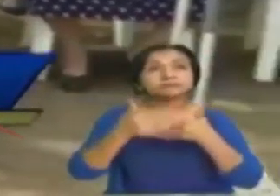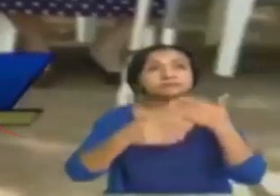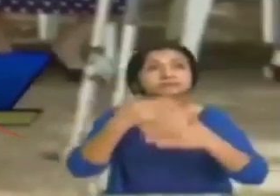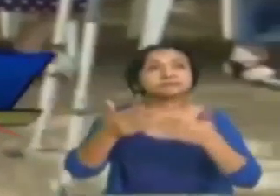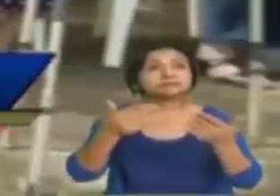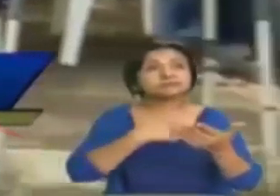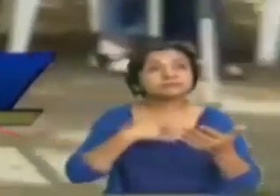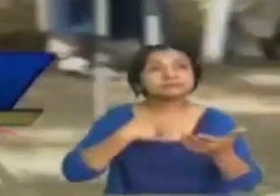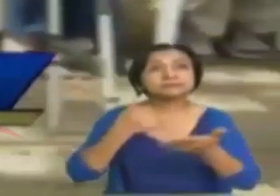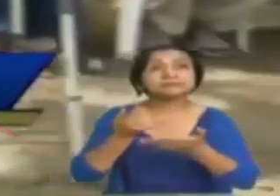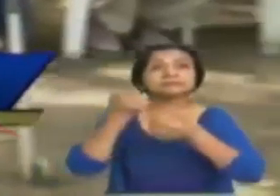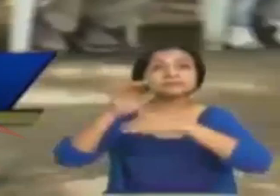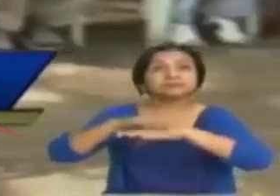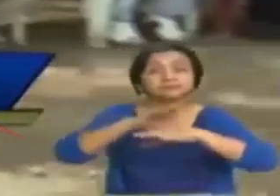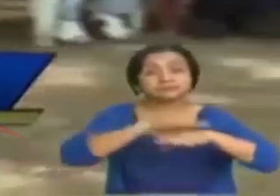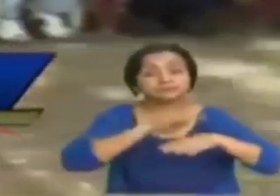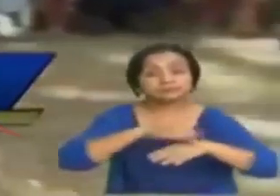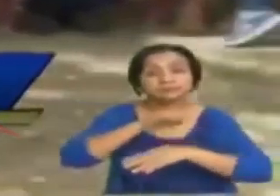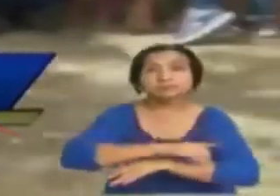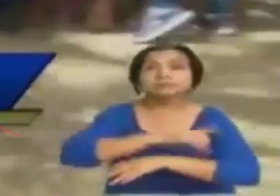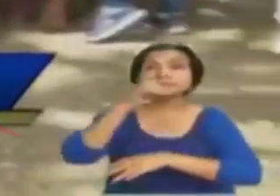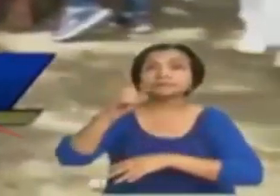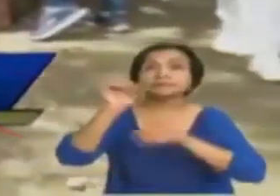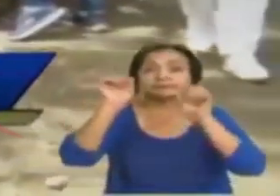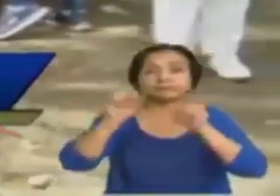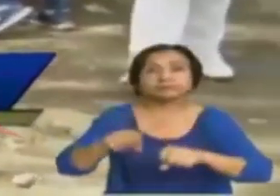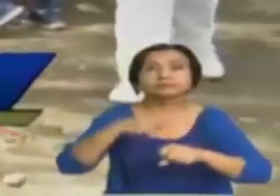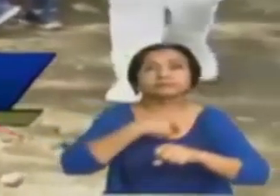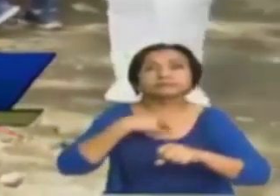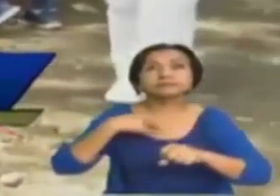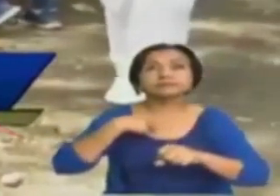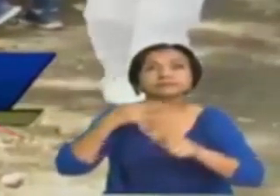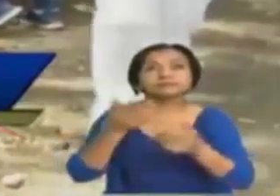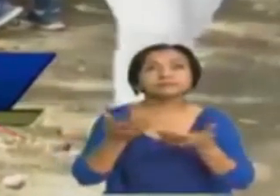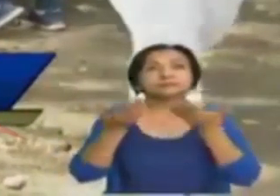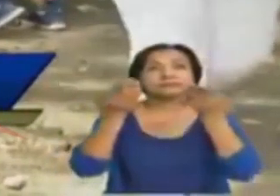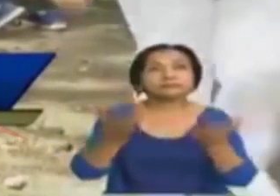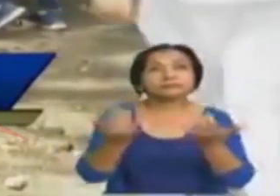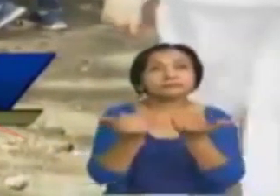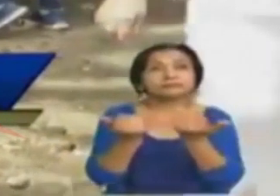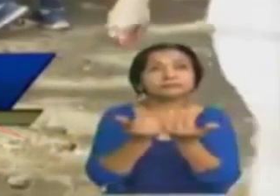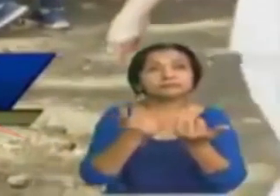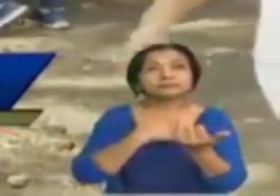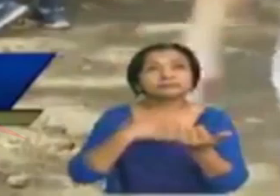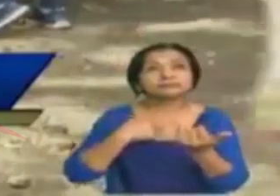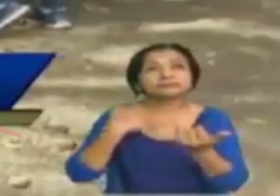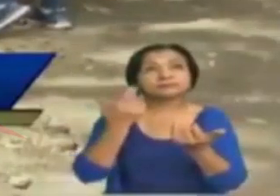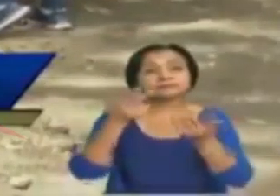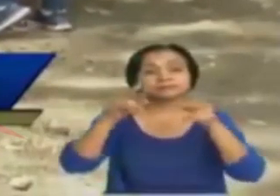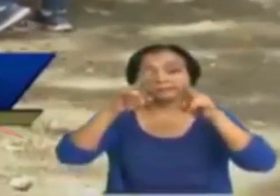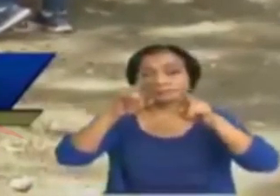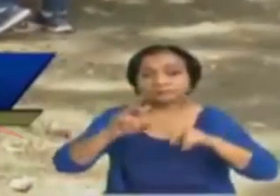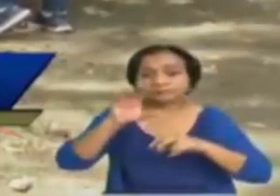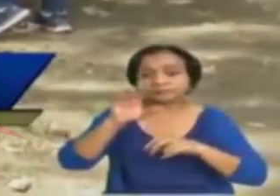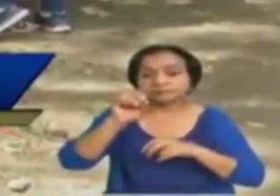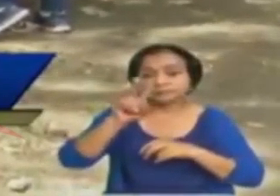es la vacunación de aproximadamente 4.7 millones de habitantes y la reducción de la tasa de mortalidad. Además de